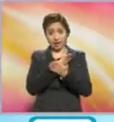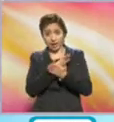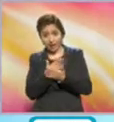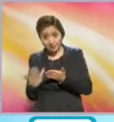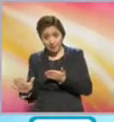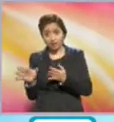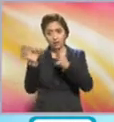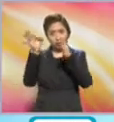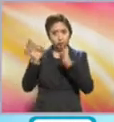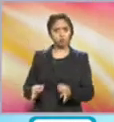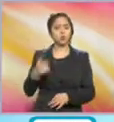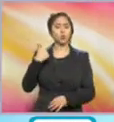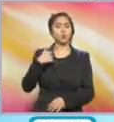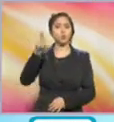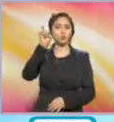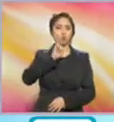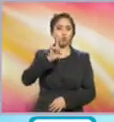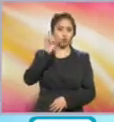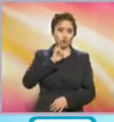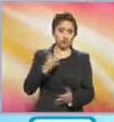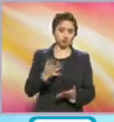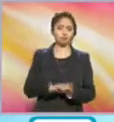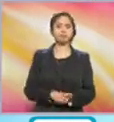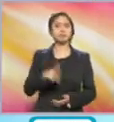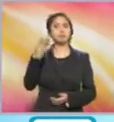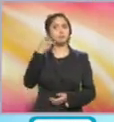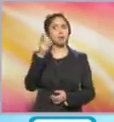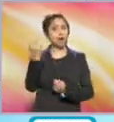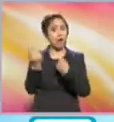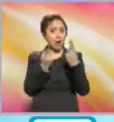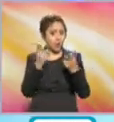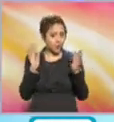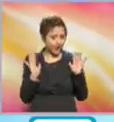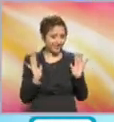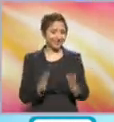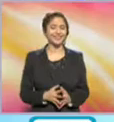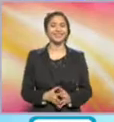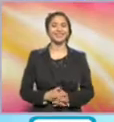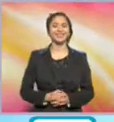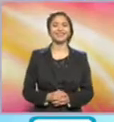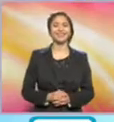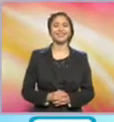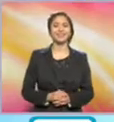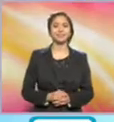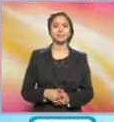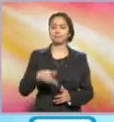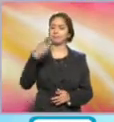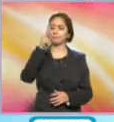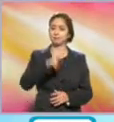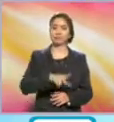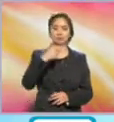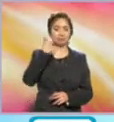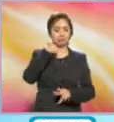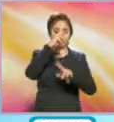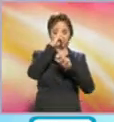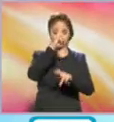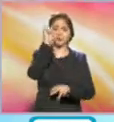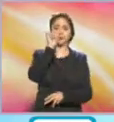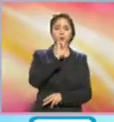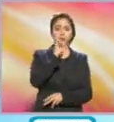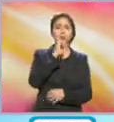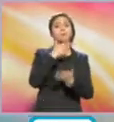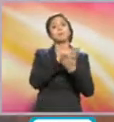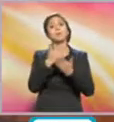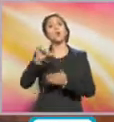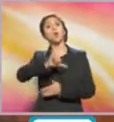como mujeres, ¿no? Exactamente. Independientes. Algunas. Mis Algunas, respetos, entonces, algunas. Sí, Mis que- respetos, que mis es muy respetos. sano, ¿no? Qué bárbaro. Sigamos